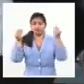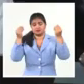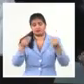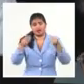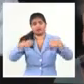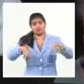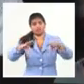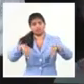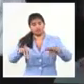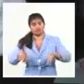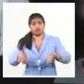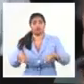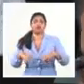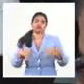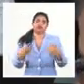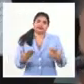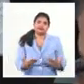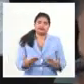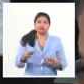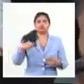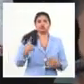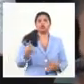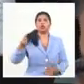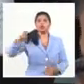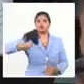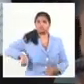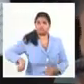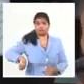sido aprovechada